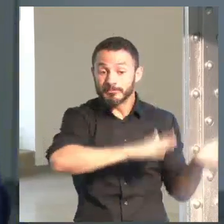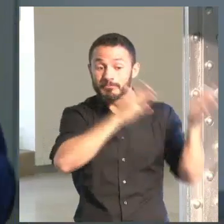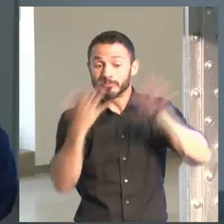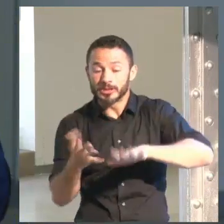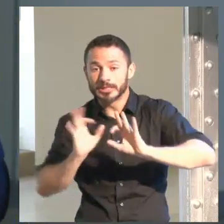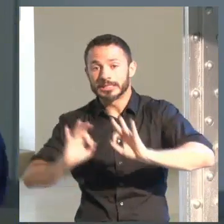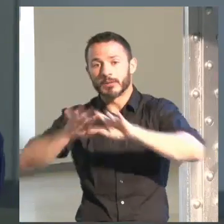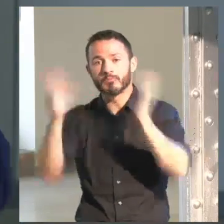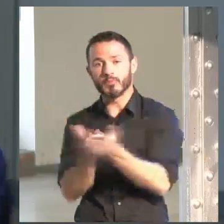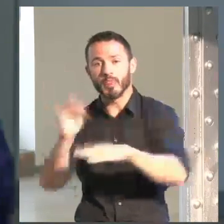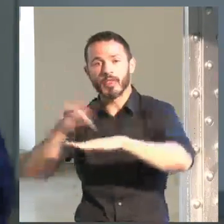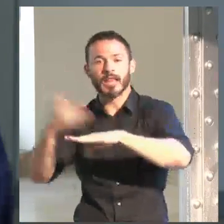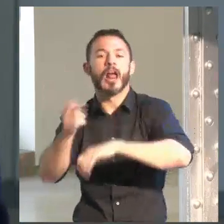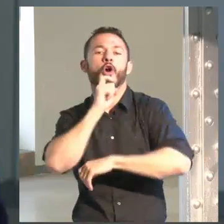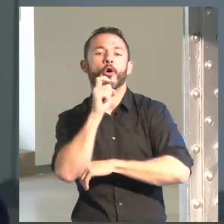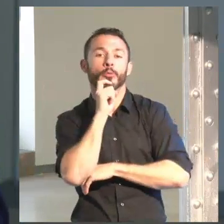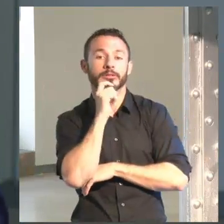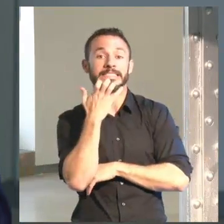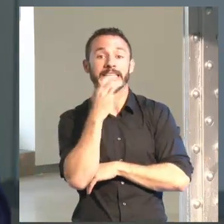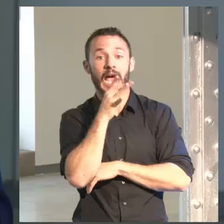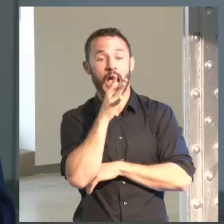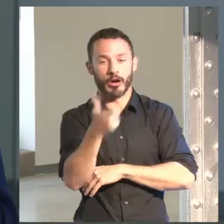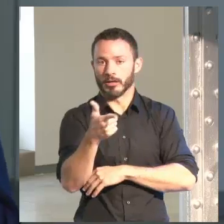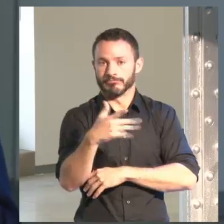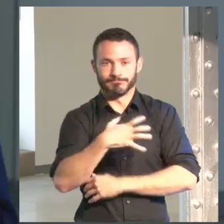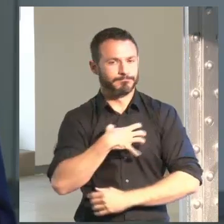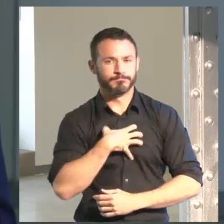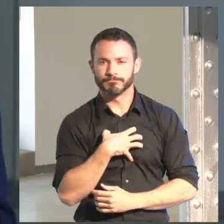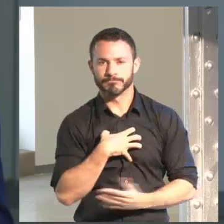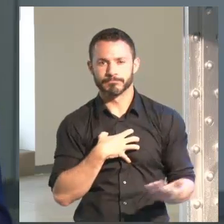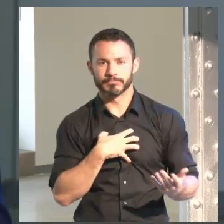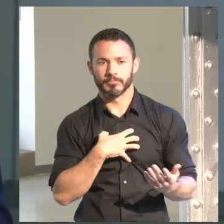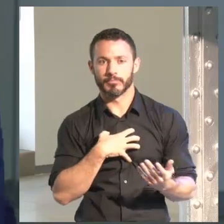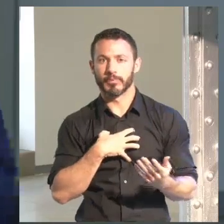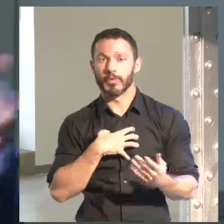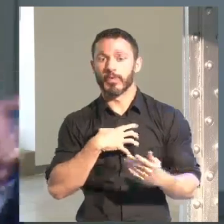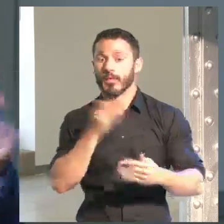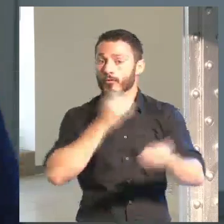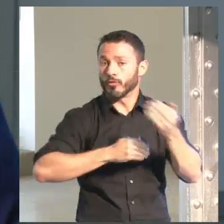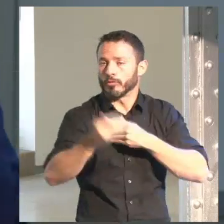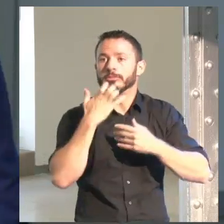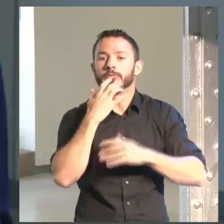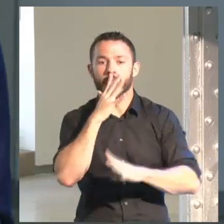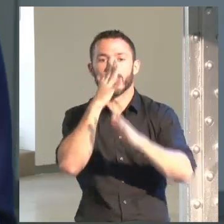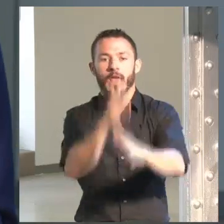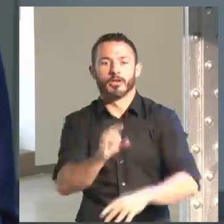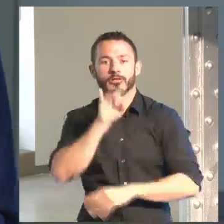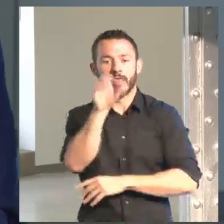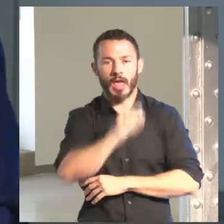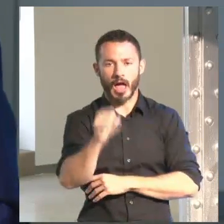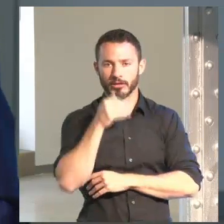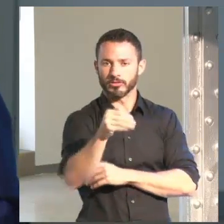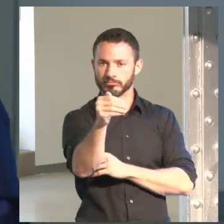digital. Y si no somos capaces ahora de hacerlo, lo que nos podemos encontrar dentro de 10 años, dentro de 15